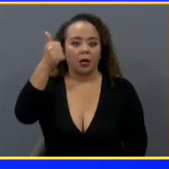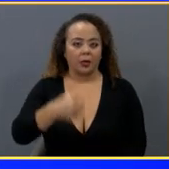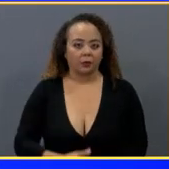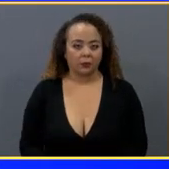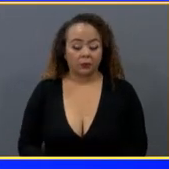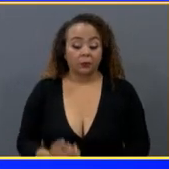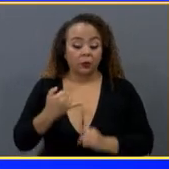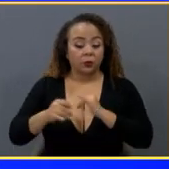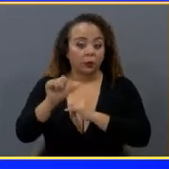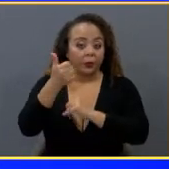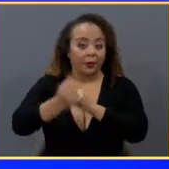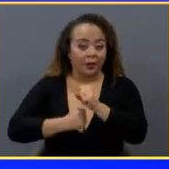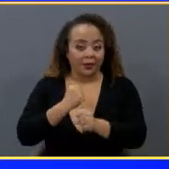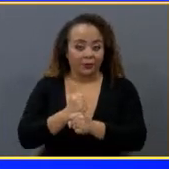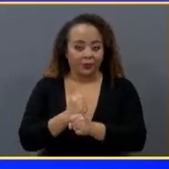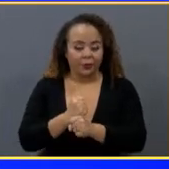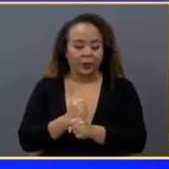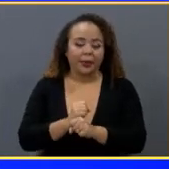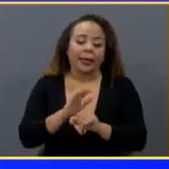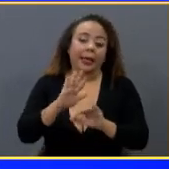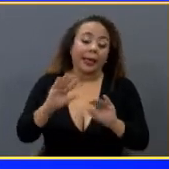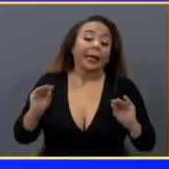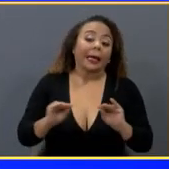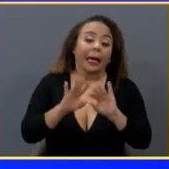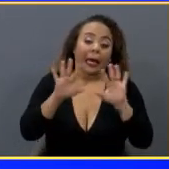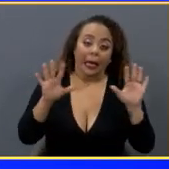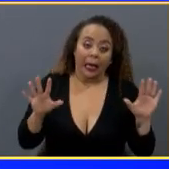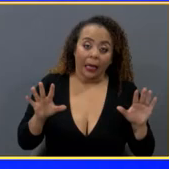Alajuelense en los últimos 10 años. Claro está, hay